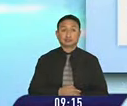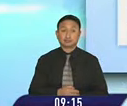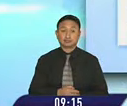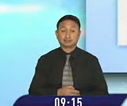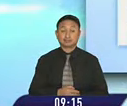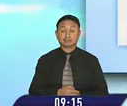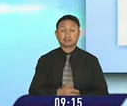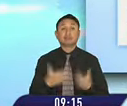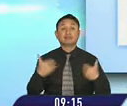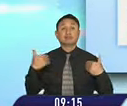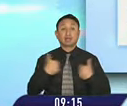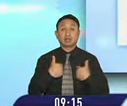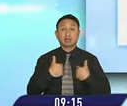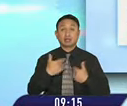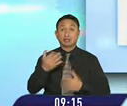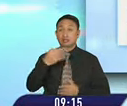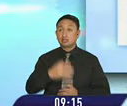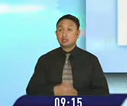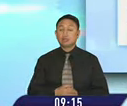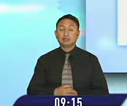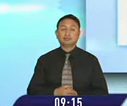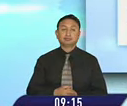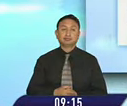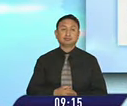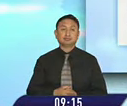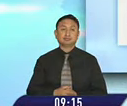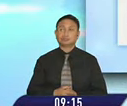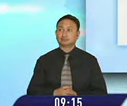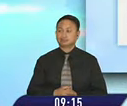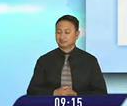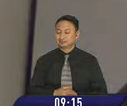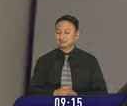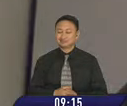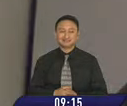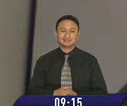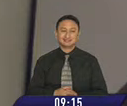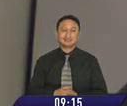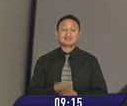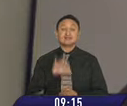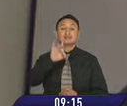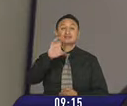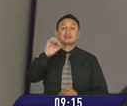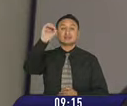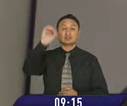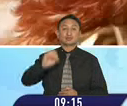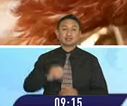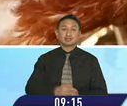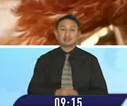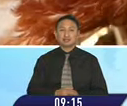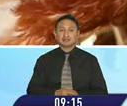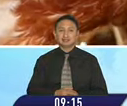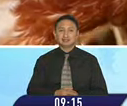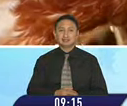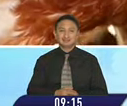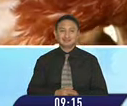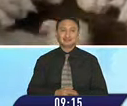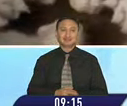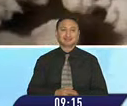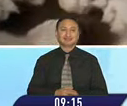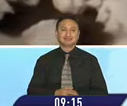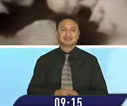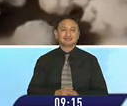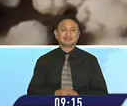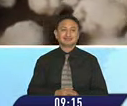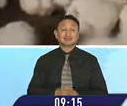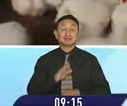1.252.086 animales han sido infectados. Aproximadamente el 80% de estas aves murieron por causa